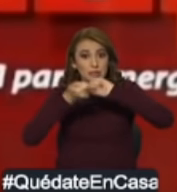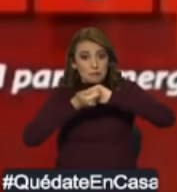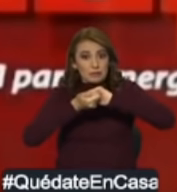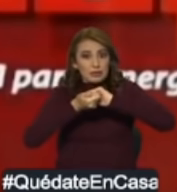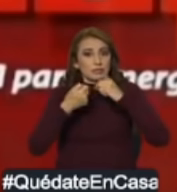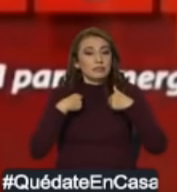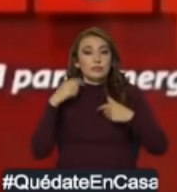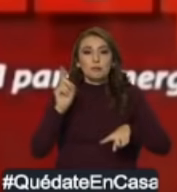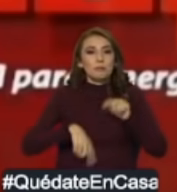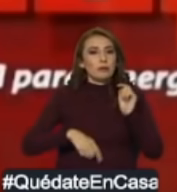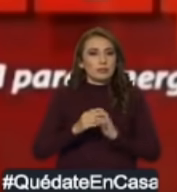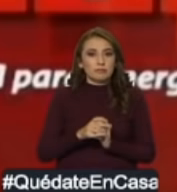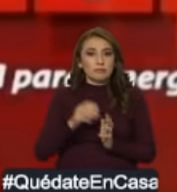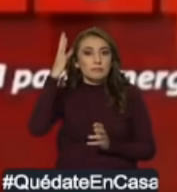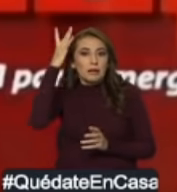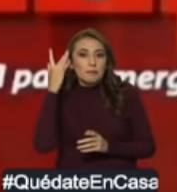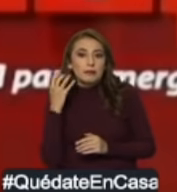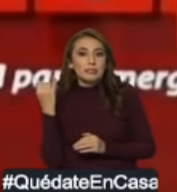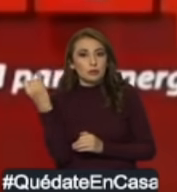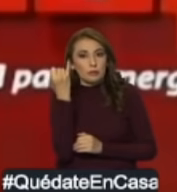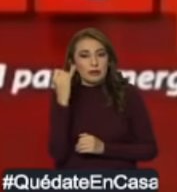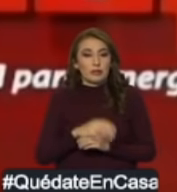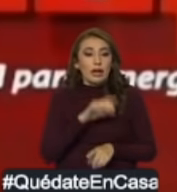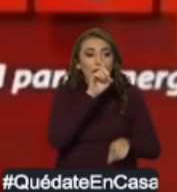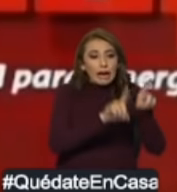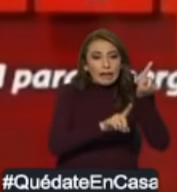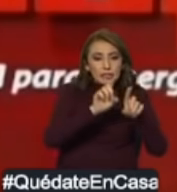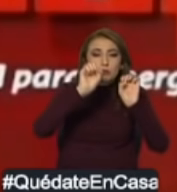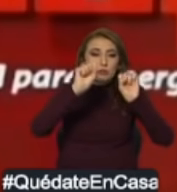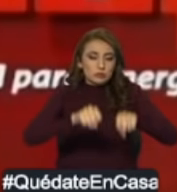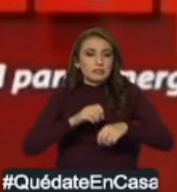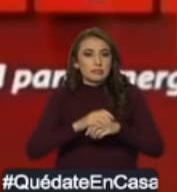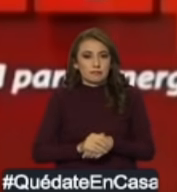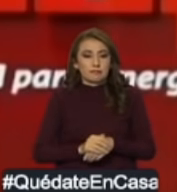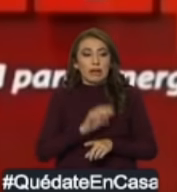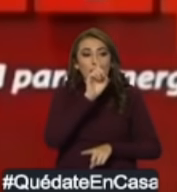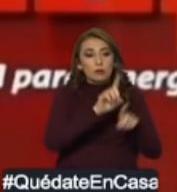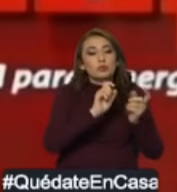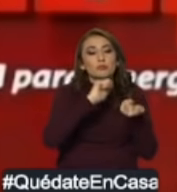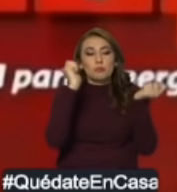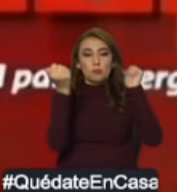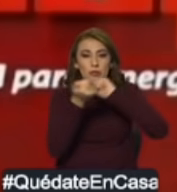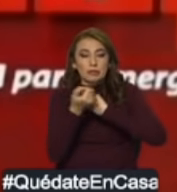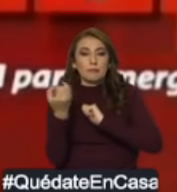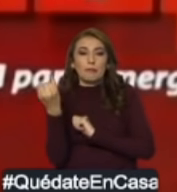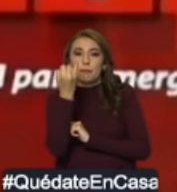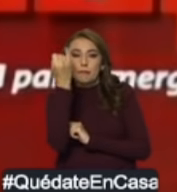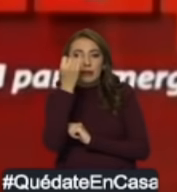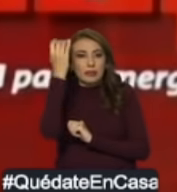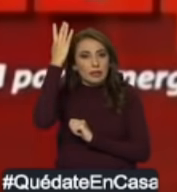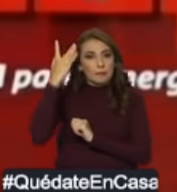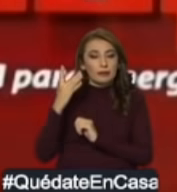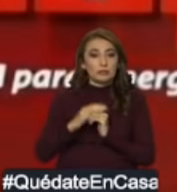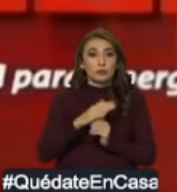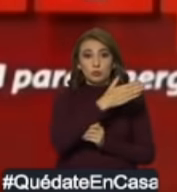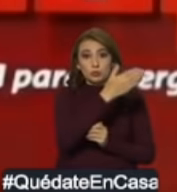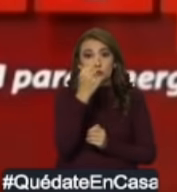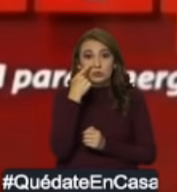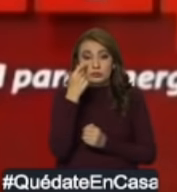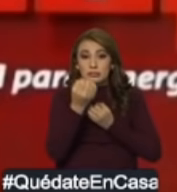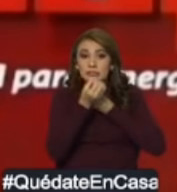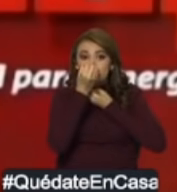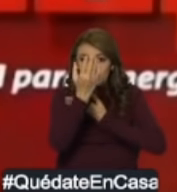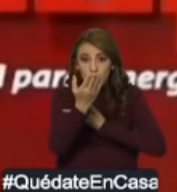amarillo. Otros cantones sí. Los informes que ustedes han visto los van a poder encontrar en unos pocos minutos en la página